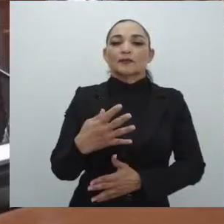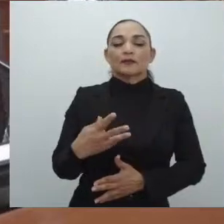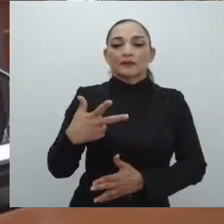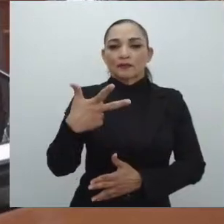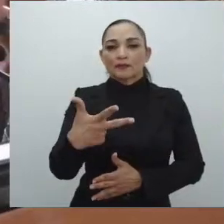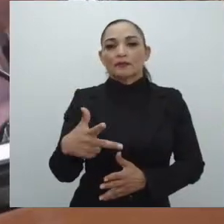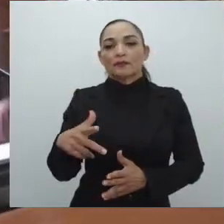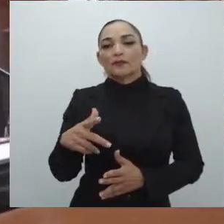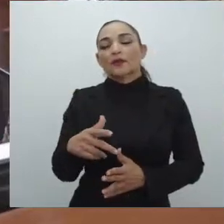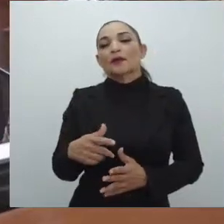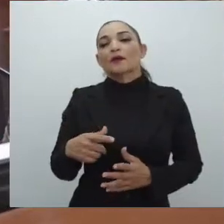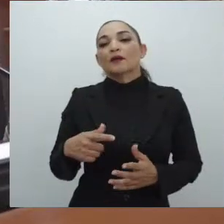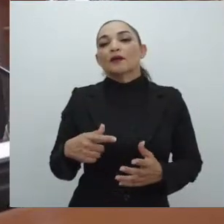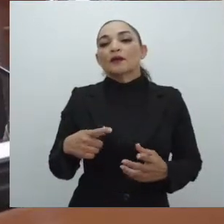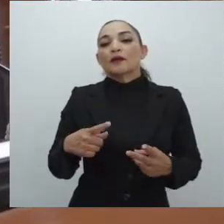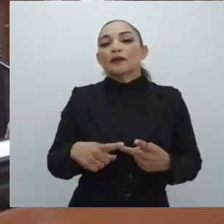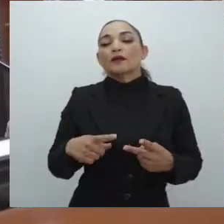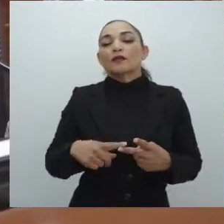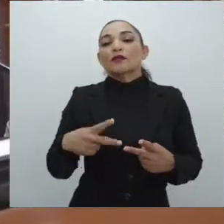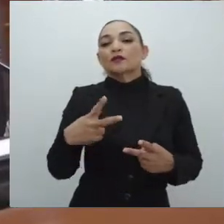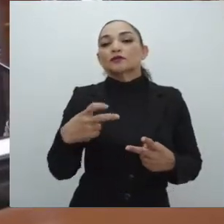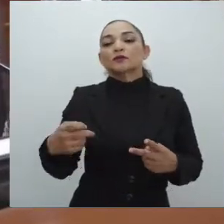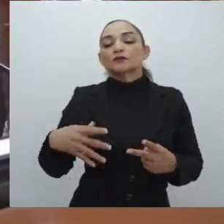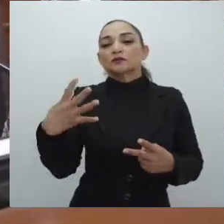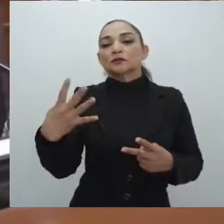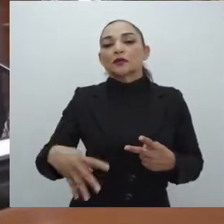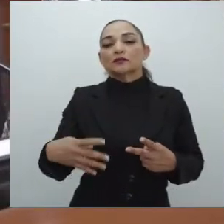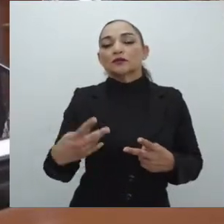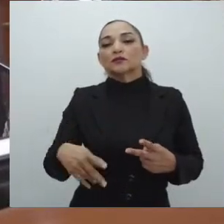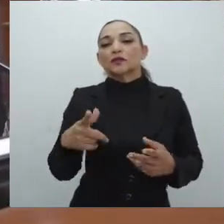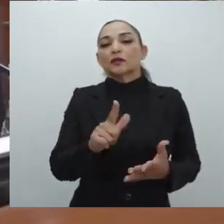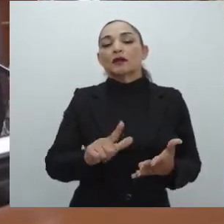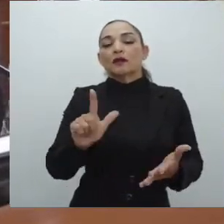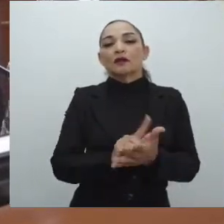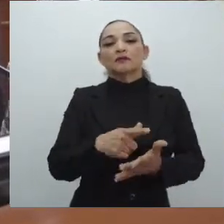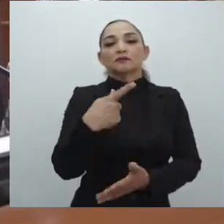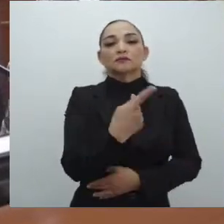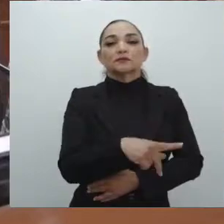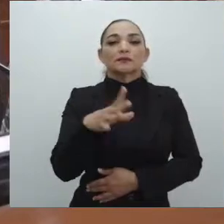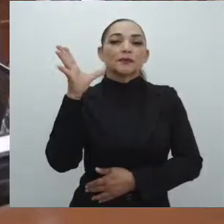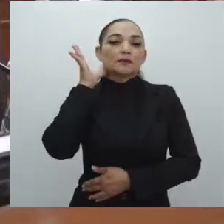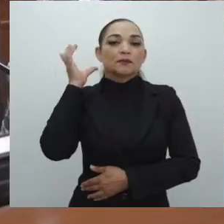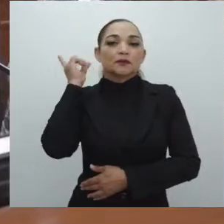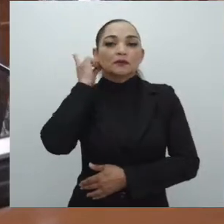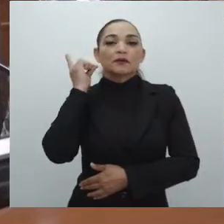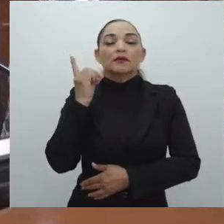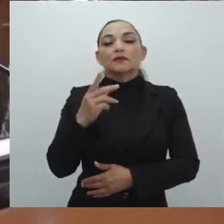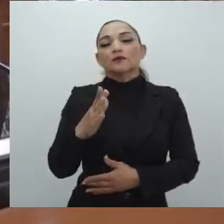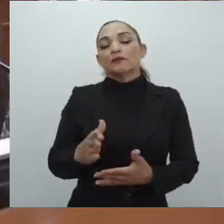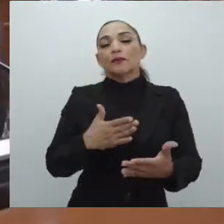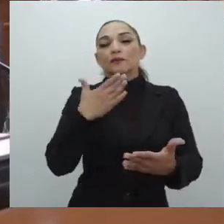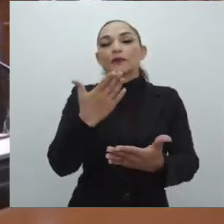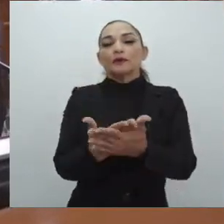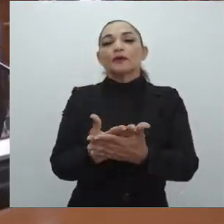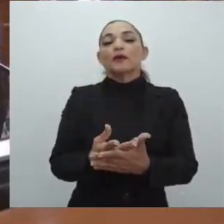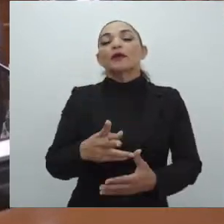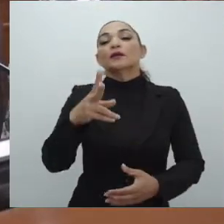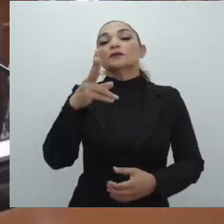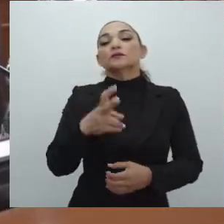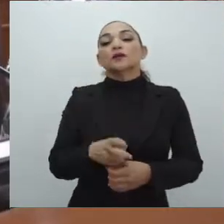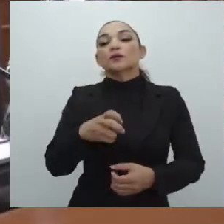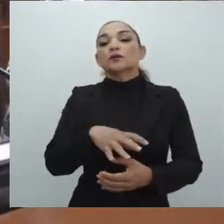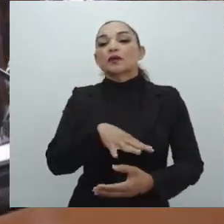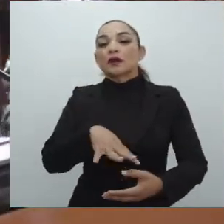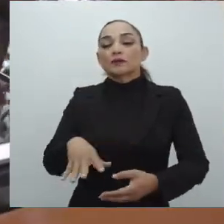y 214 de la Ley Orgánica del Congreso del Estado de Sinaloa, me permito proponer la dispensa de